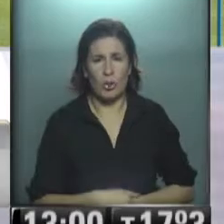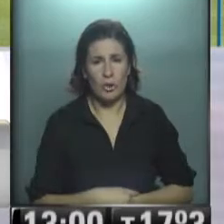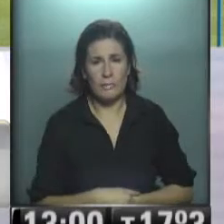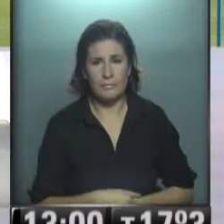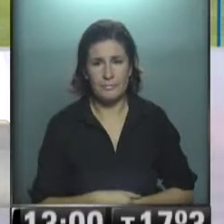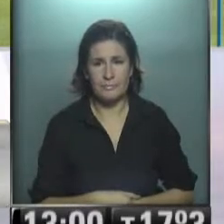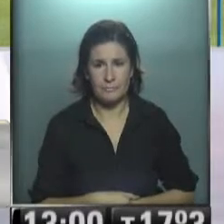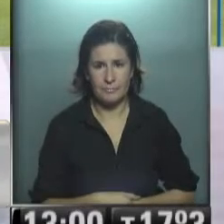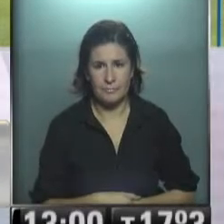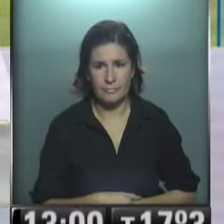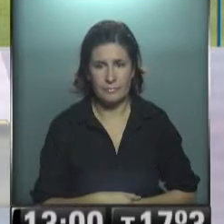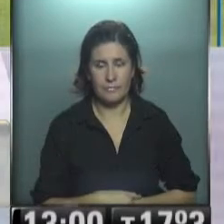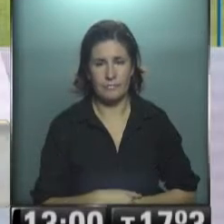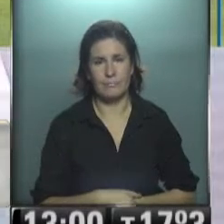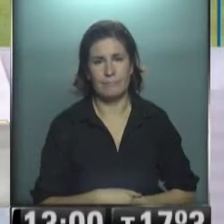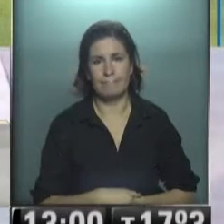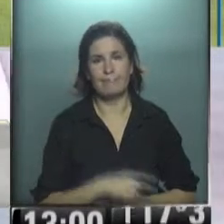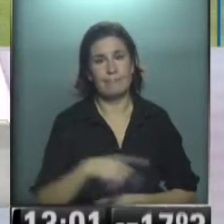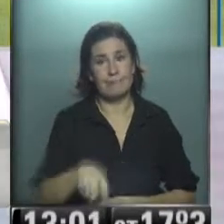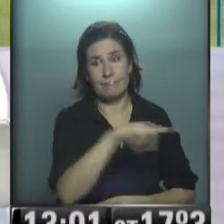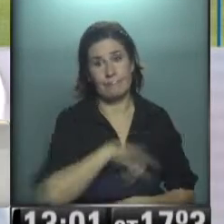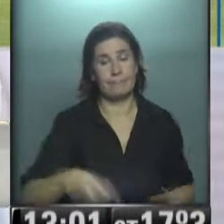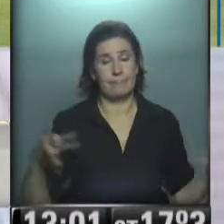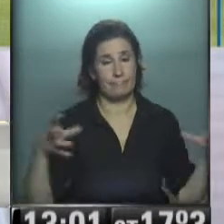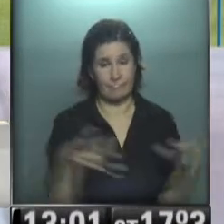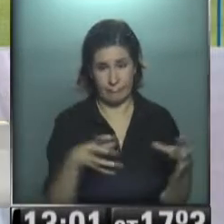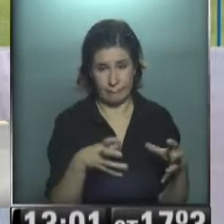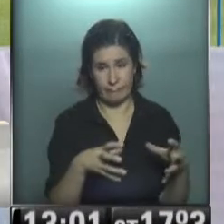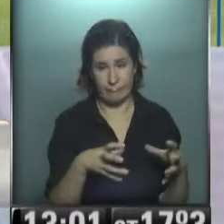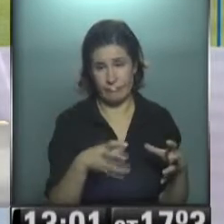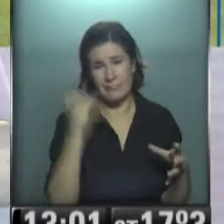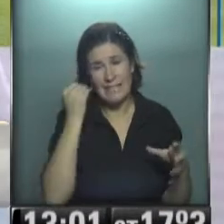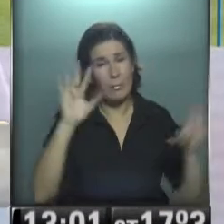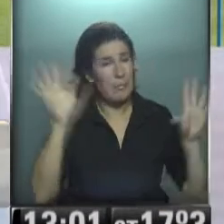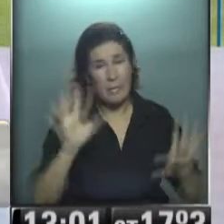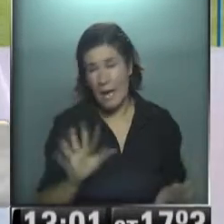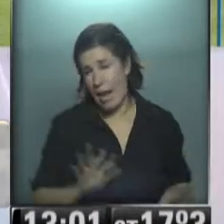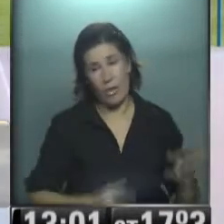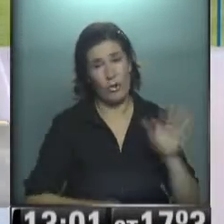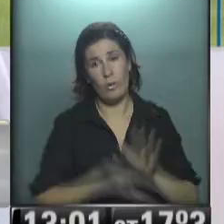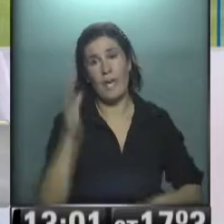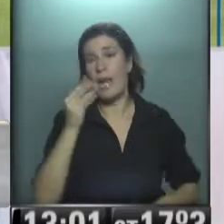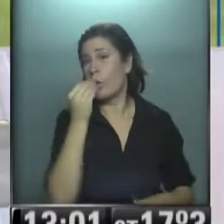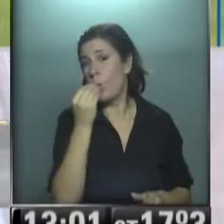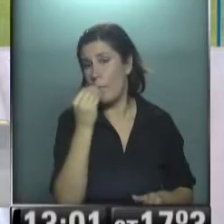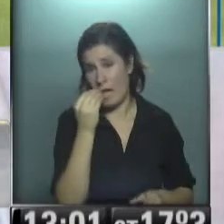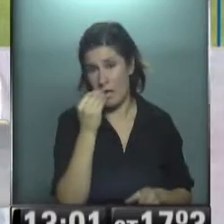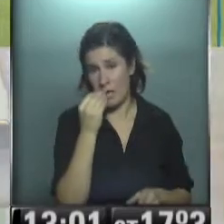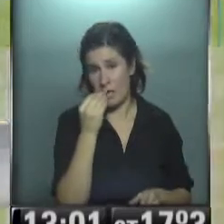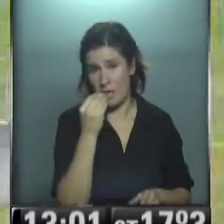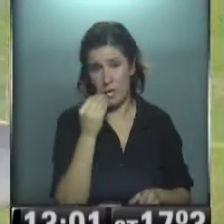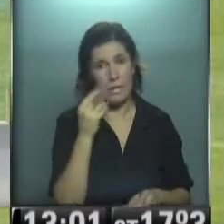Para ahora sí estar en este momento aprestándose para lo que será el almuerzo. Ahí tenemos en la